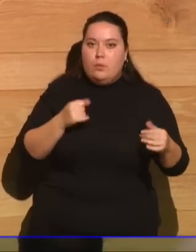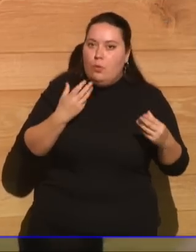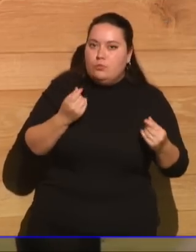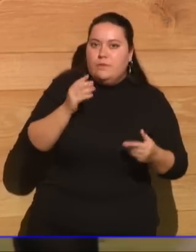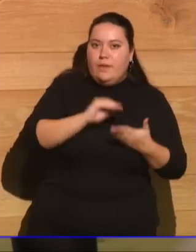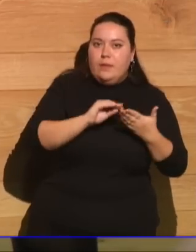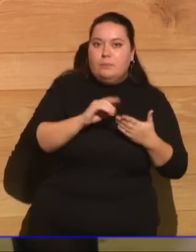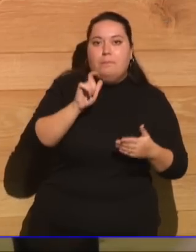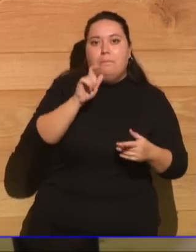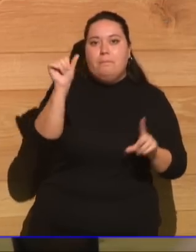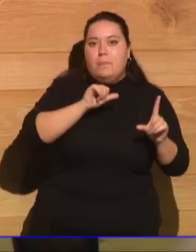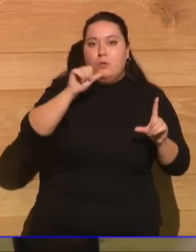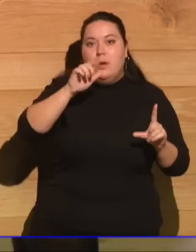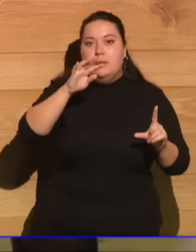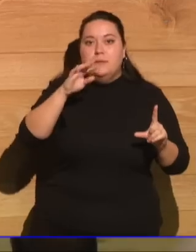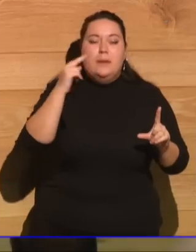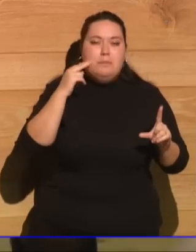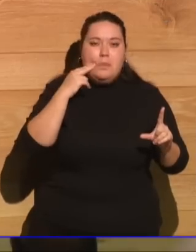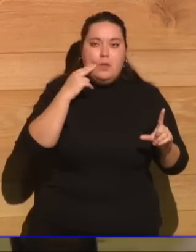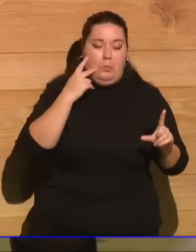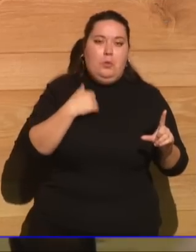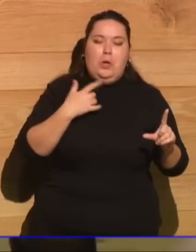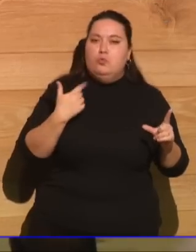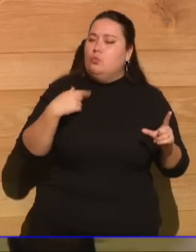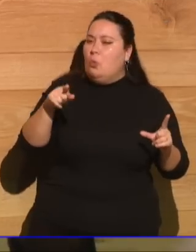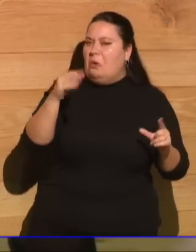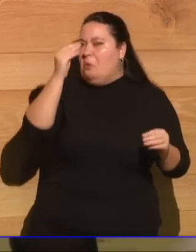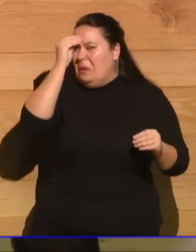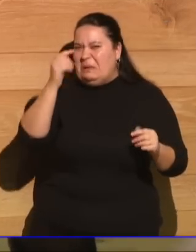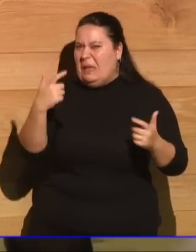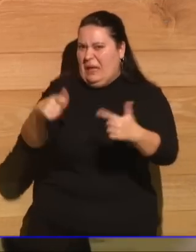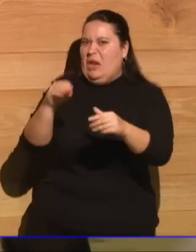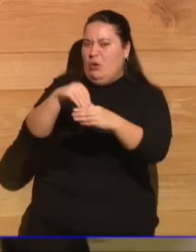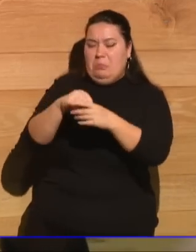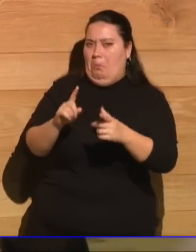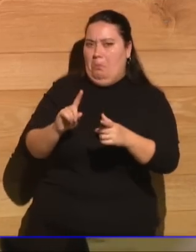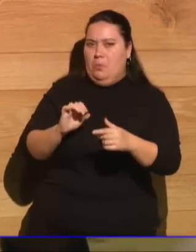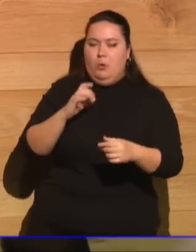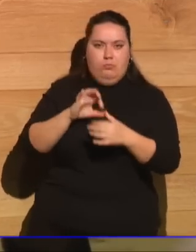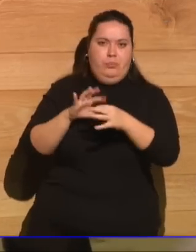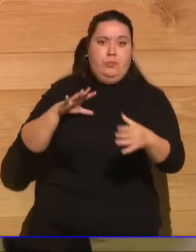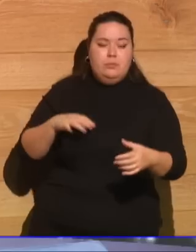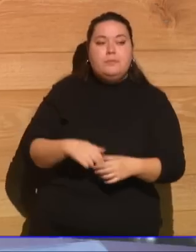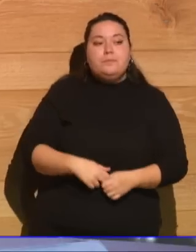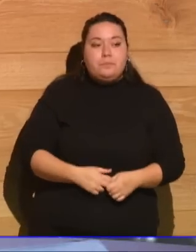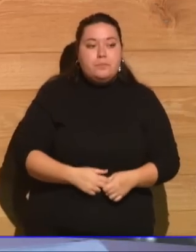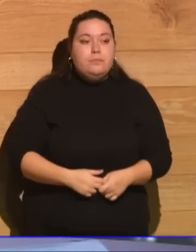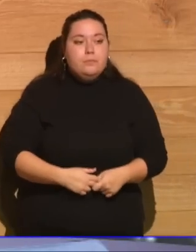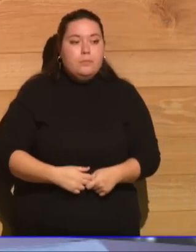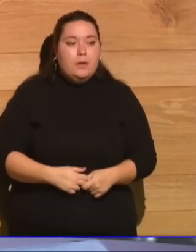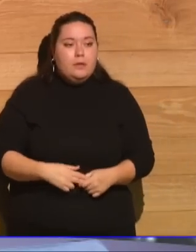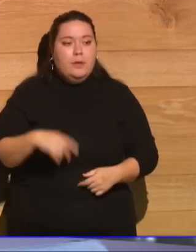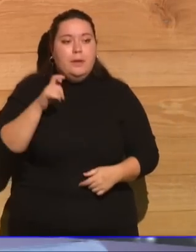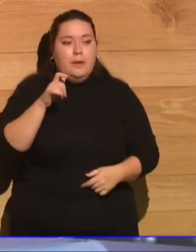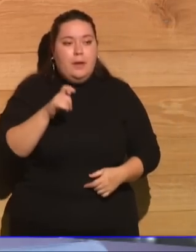veces películas de terror que nunca las meterías en ese género, ¿no? Yo creo que esta es una de ellas. Es el precursor de lo que hoy de